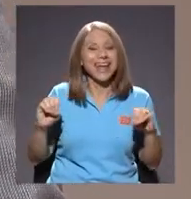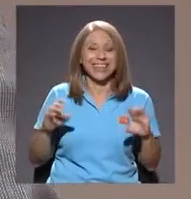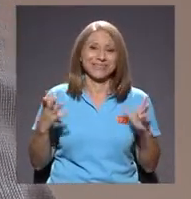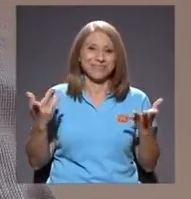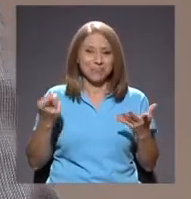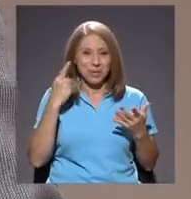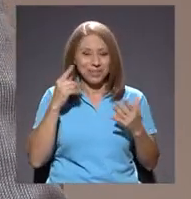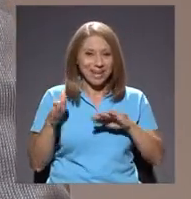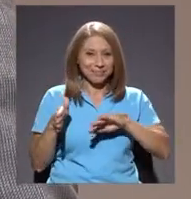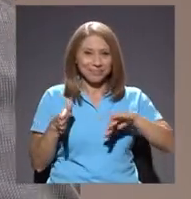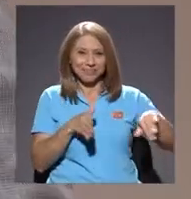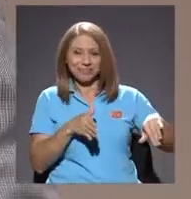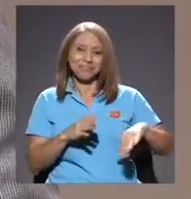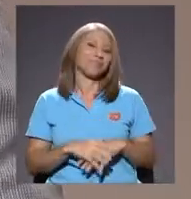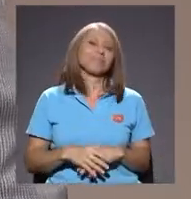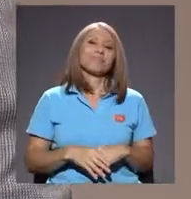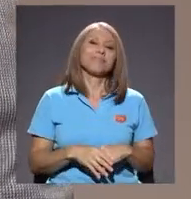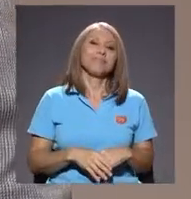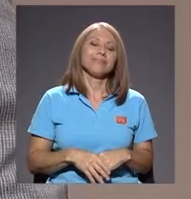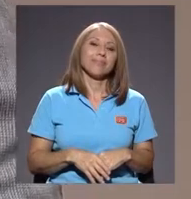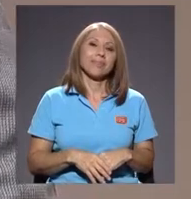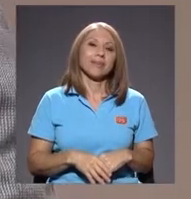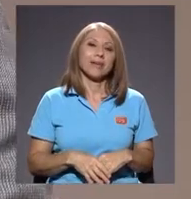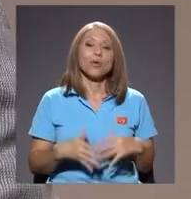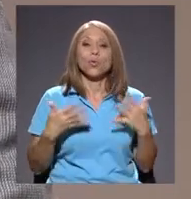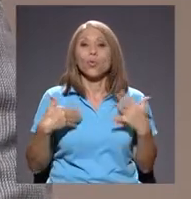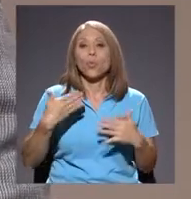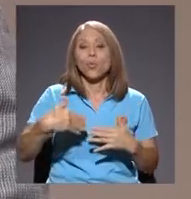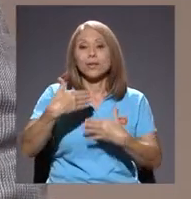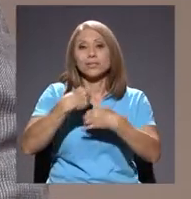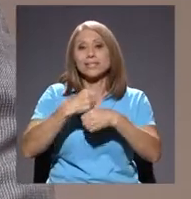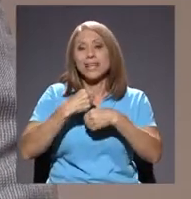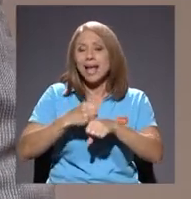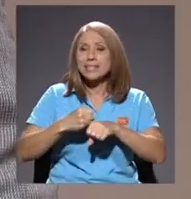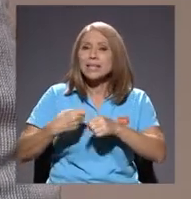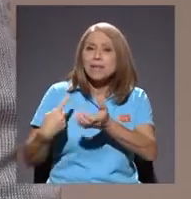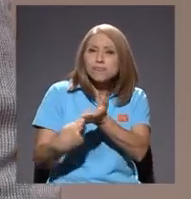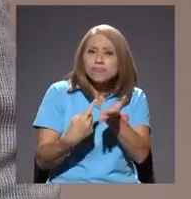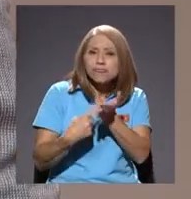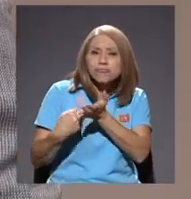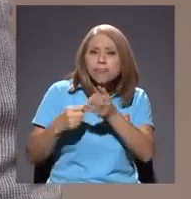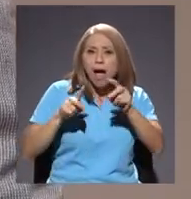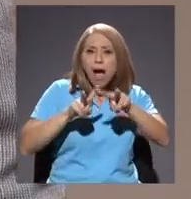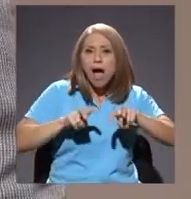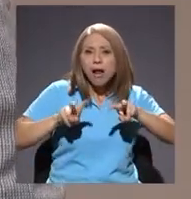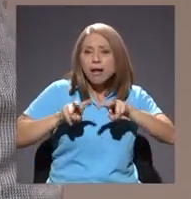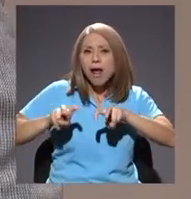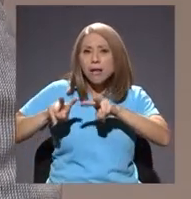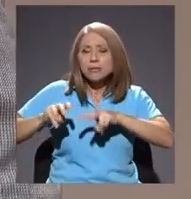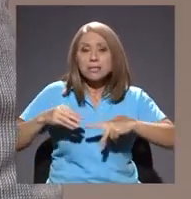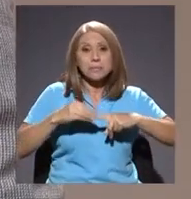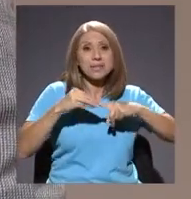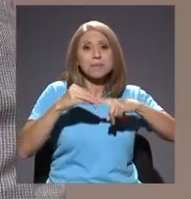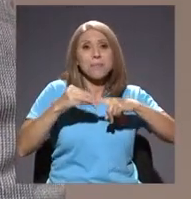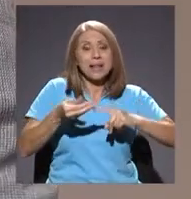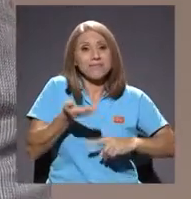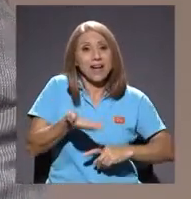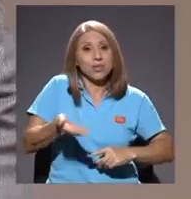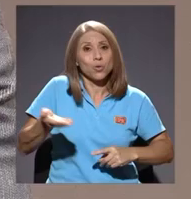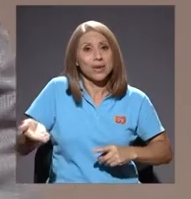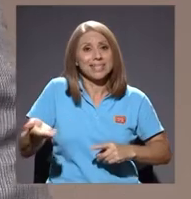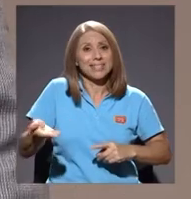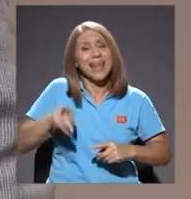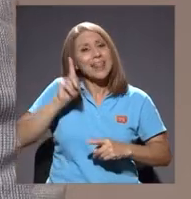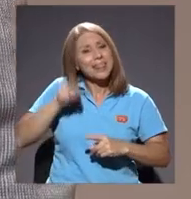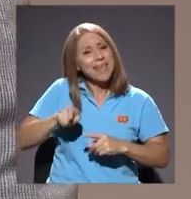materia a la hora de hacer un análisis de cuáles son los principales factores conviene seguir